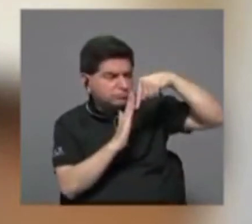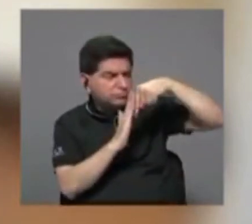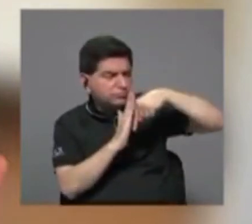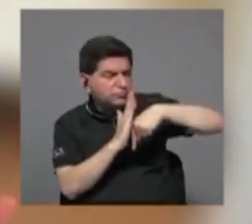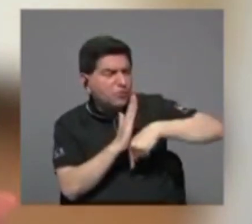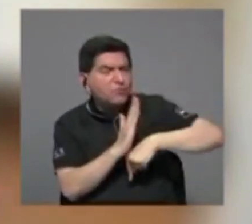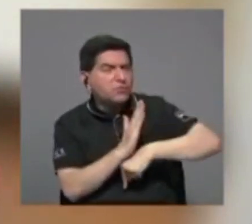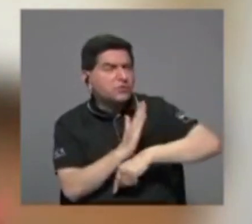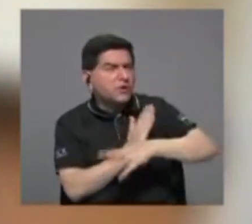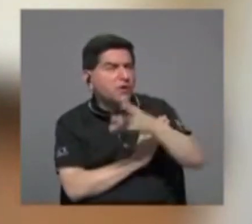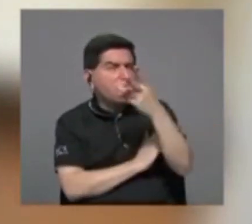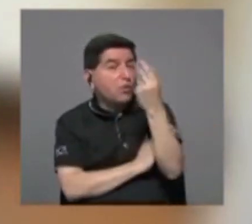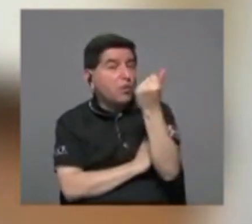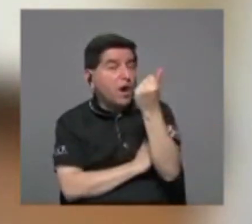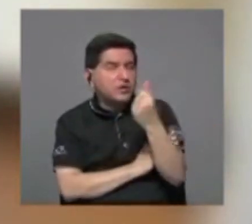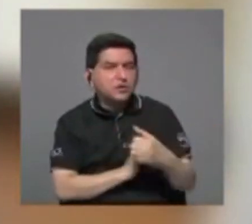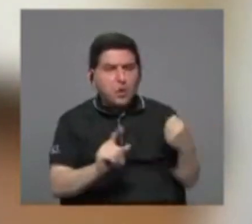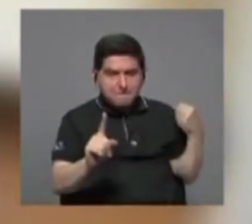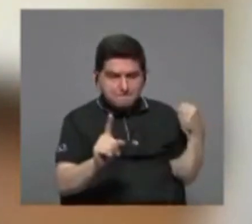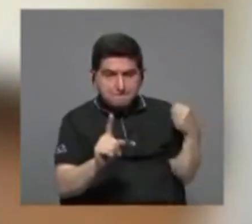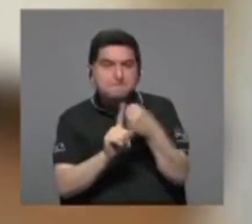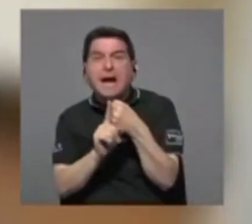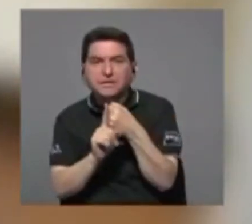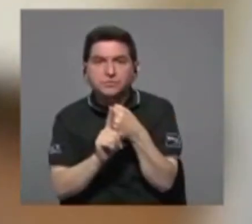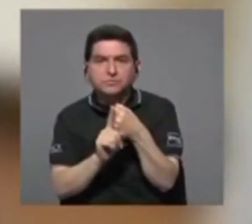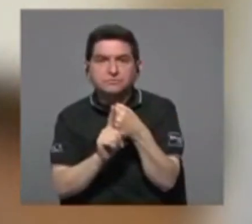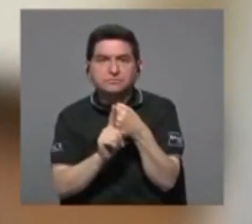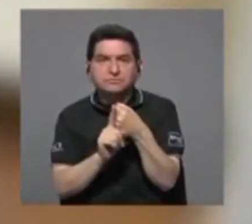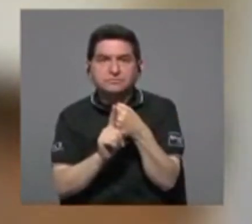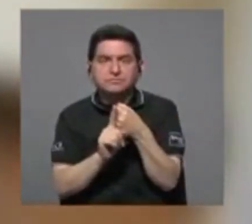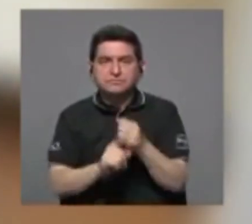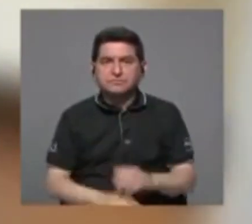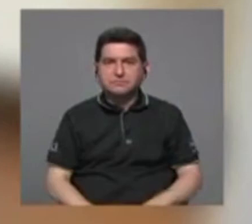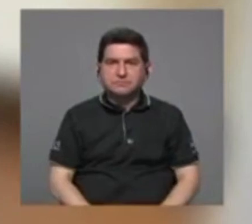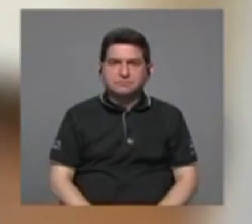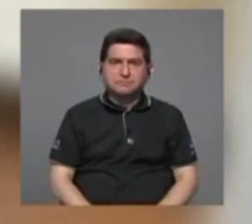fue la profundidad del golpe